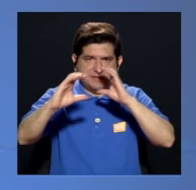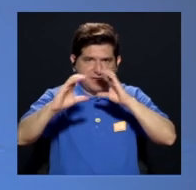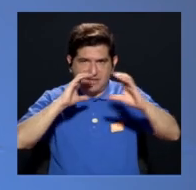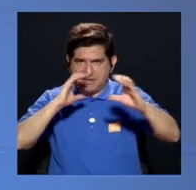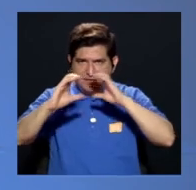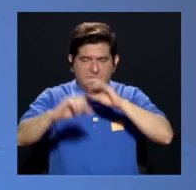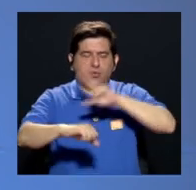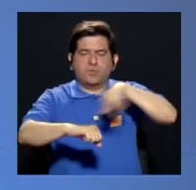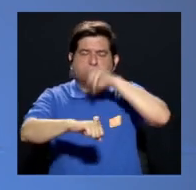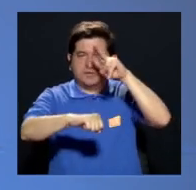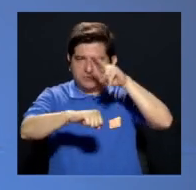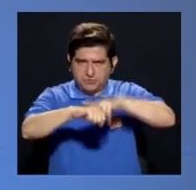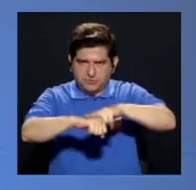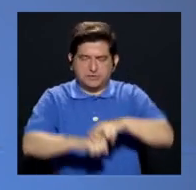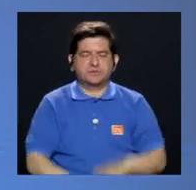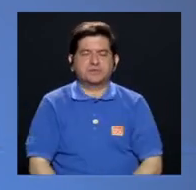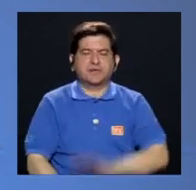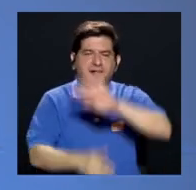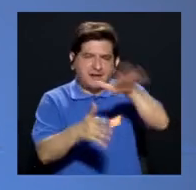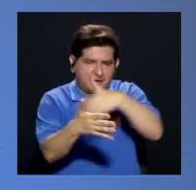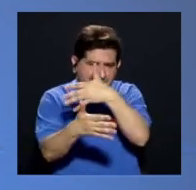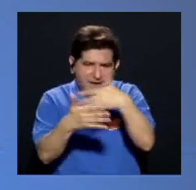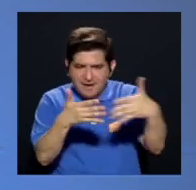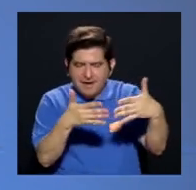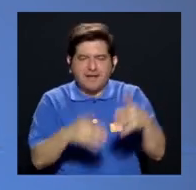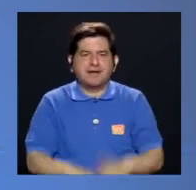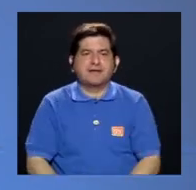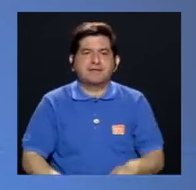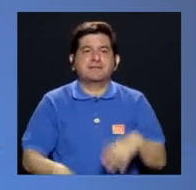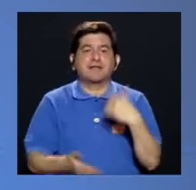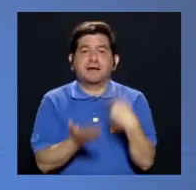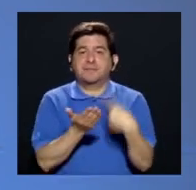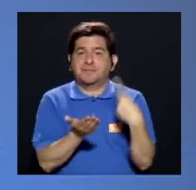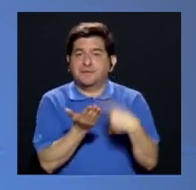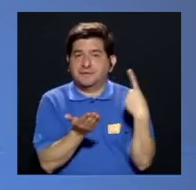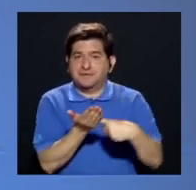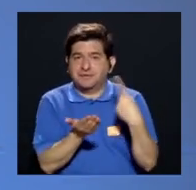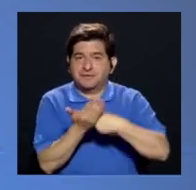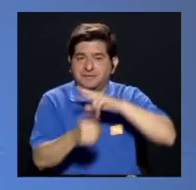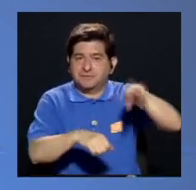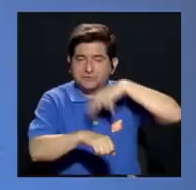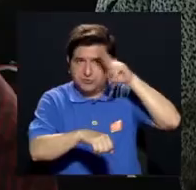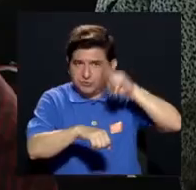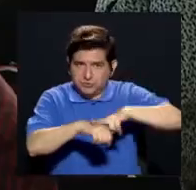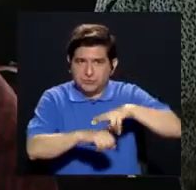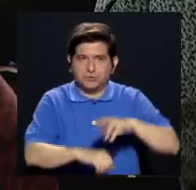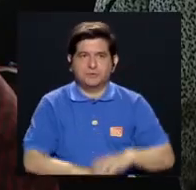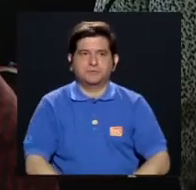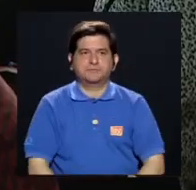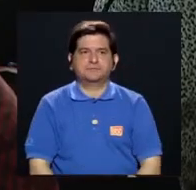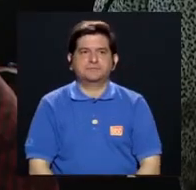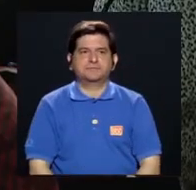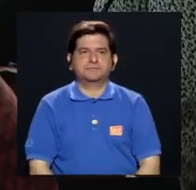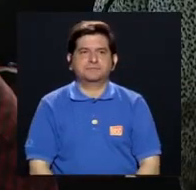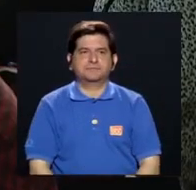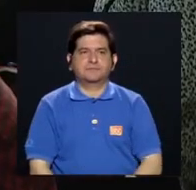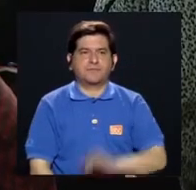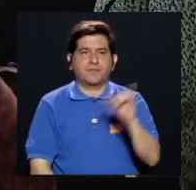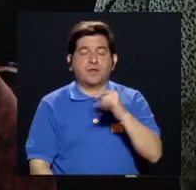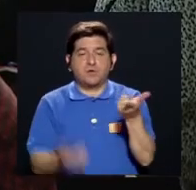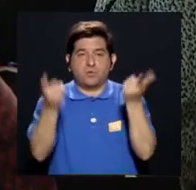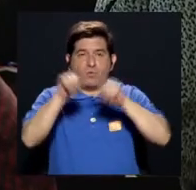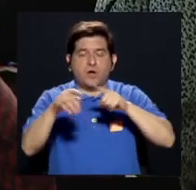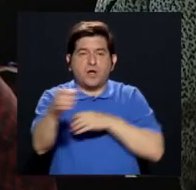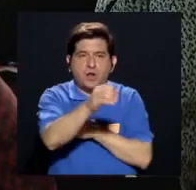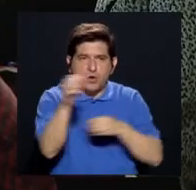comunicativa nacional, en la agenda de la discusión nacional. Igual ha sucedido